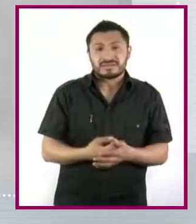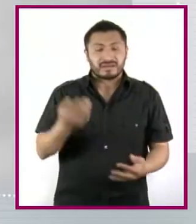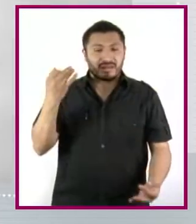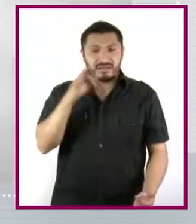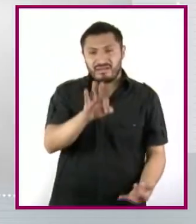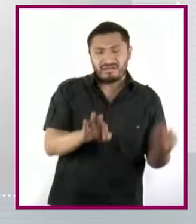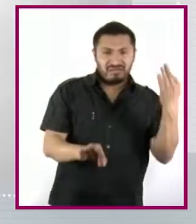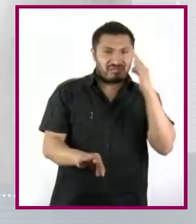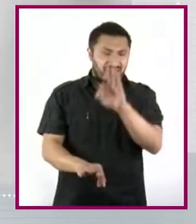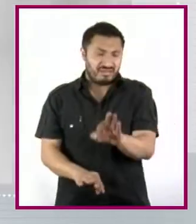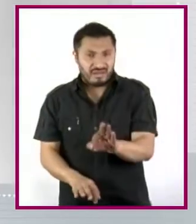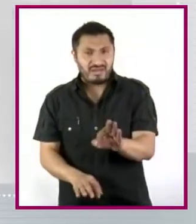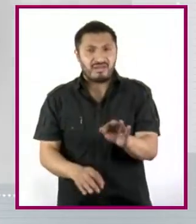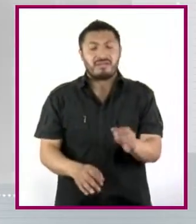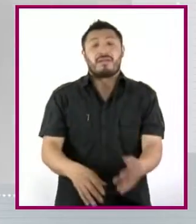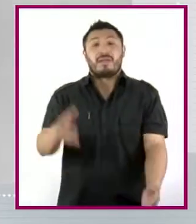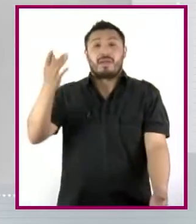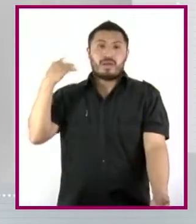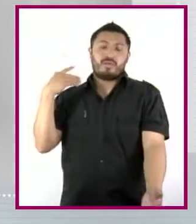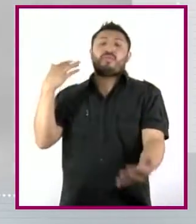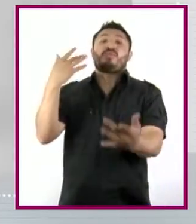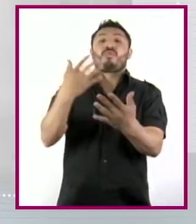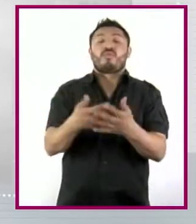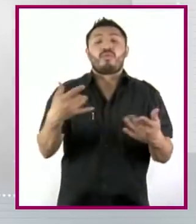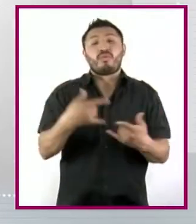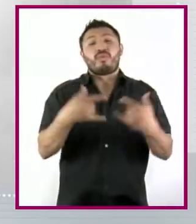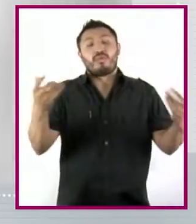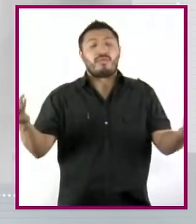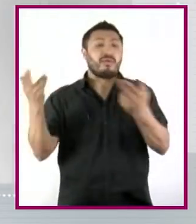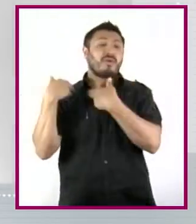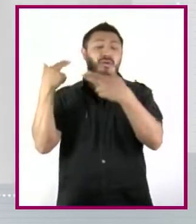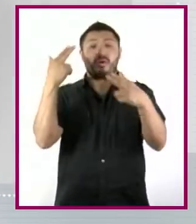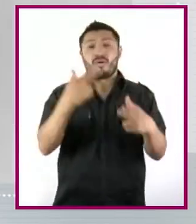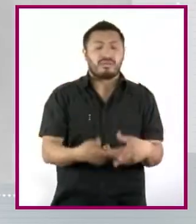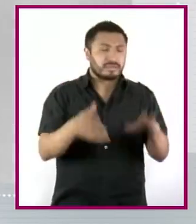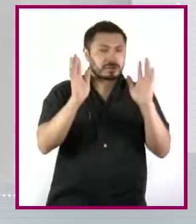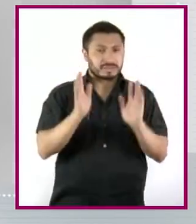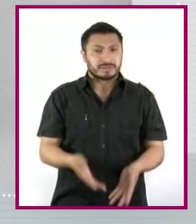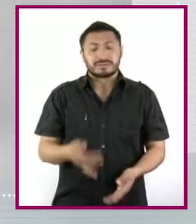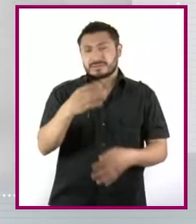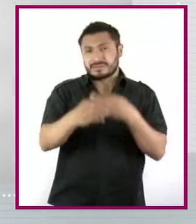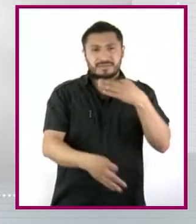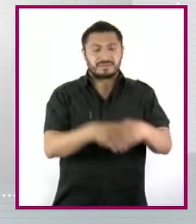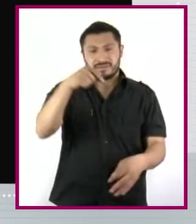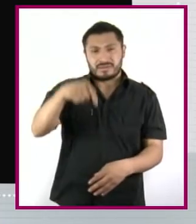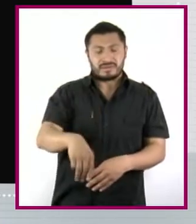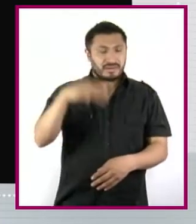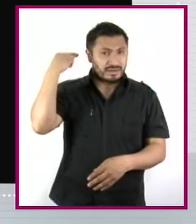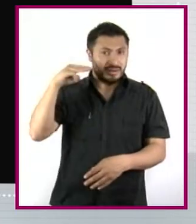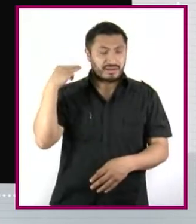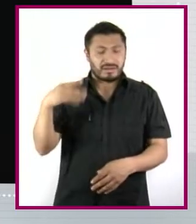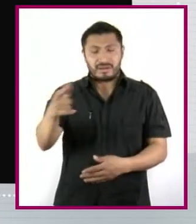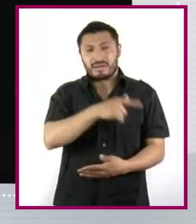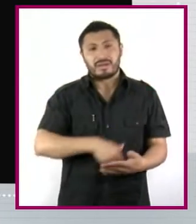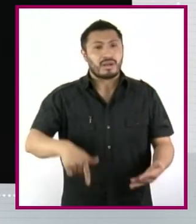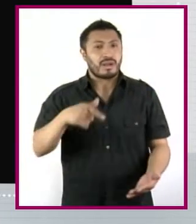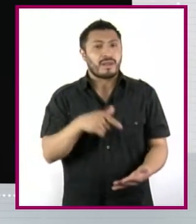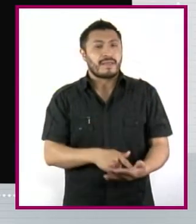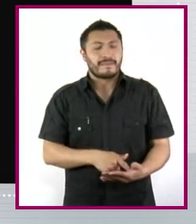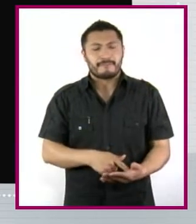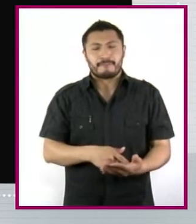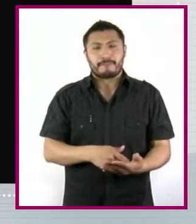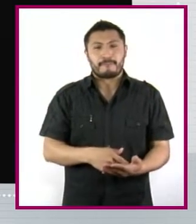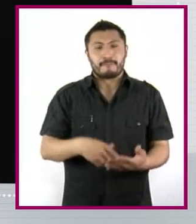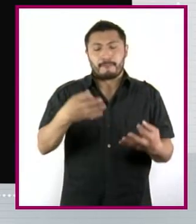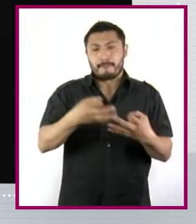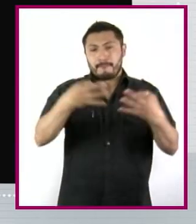traiciones incluso, ¿no? Durante toda esta larga historia que ya llevamos, sobre todo aquí en Michoacán, en la zona